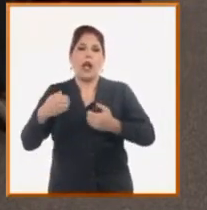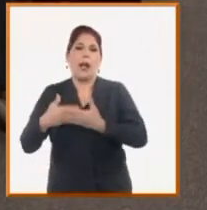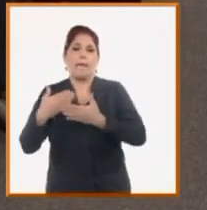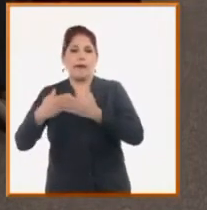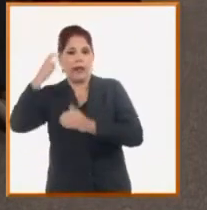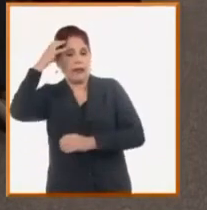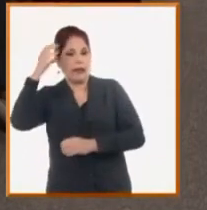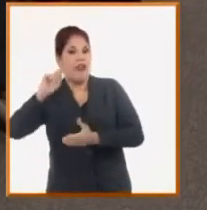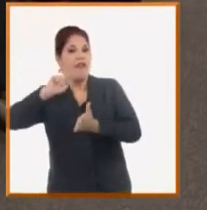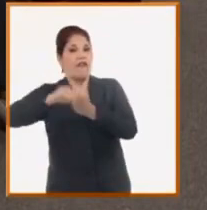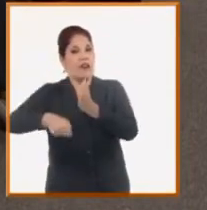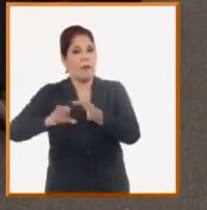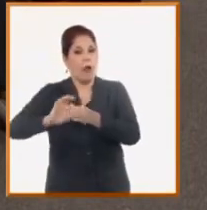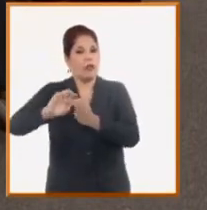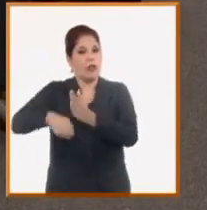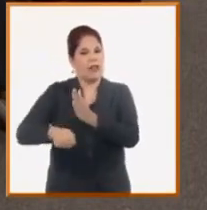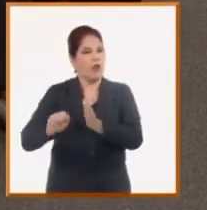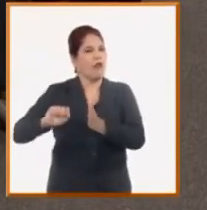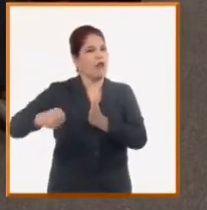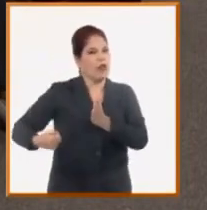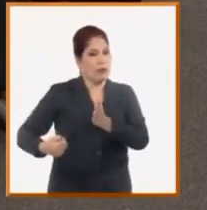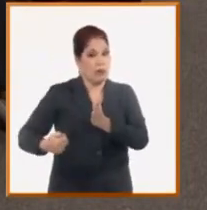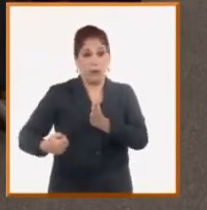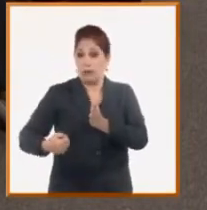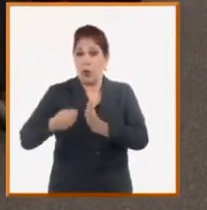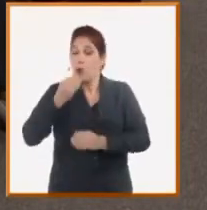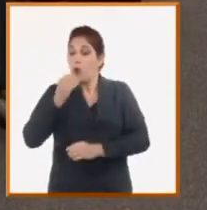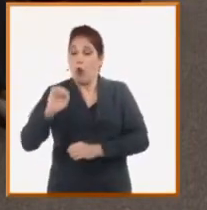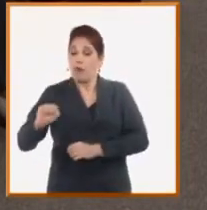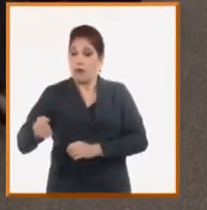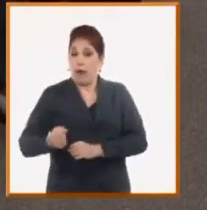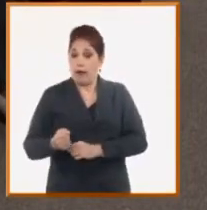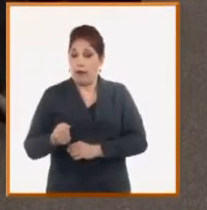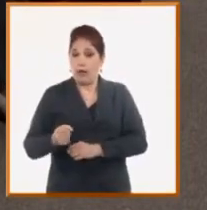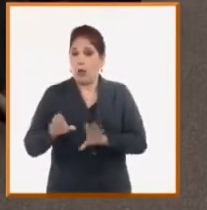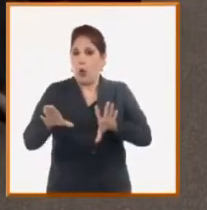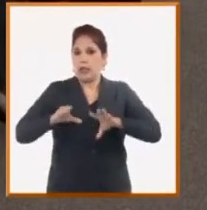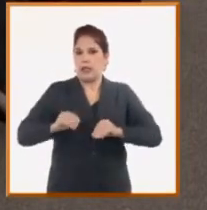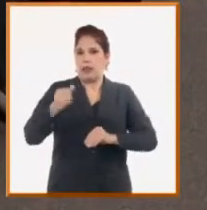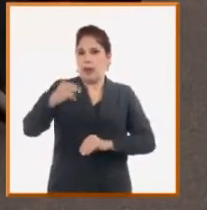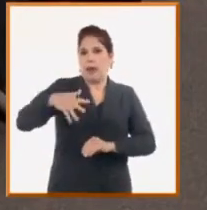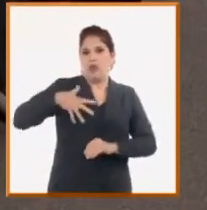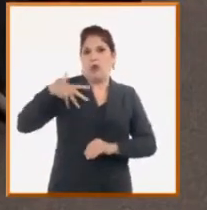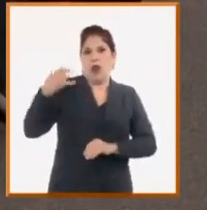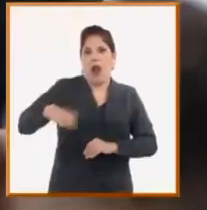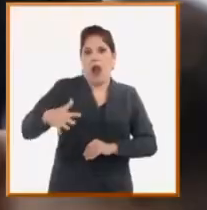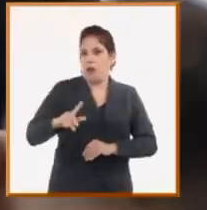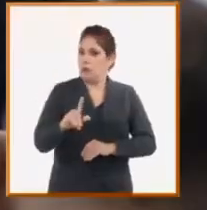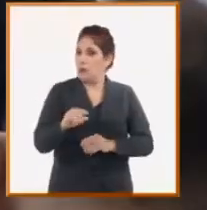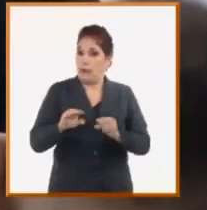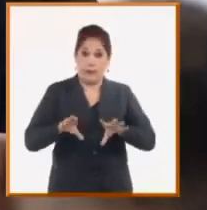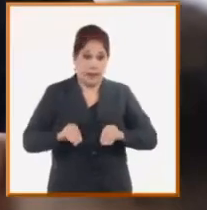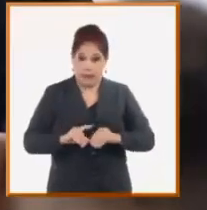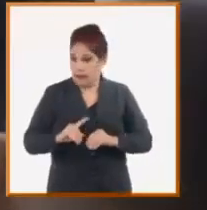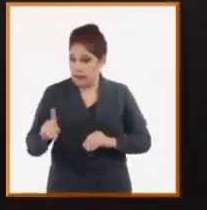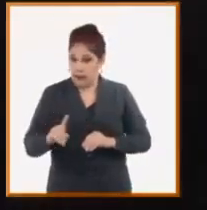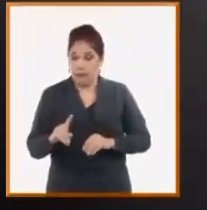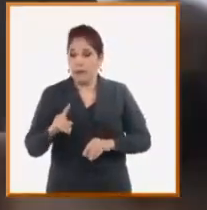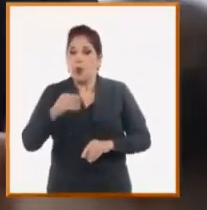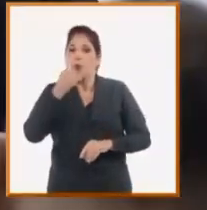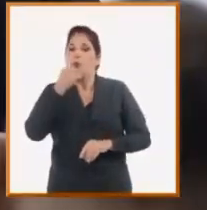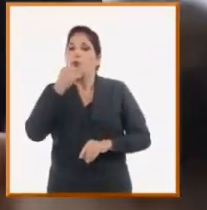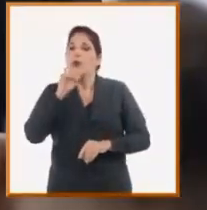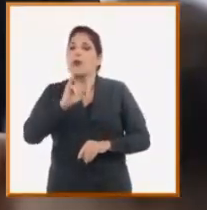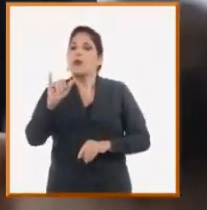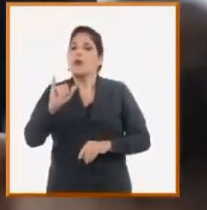estatal a que firme un contrato, ni lo puede obligar a que le acepte un precio abusivo, ni lo puede obligar a